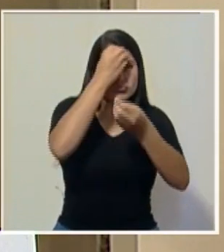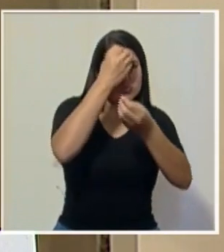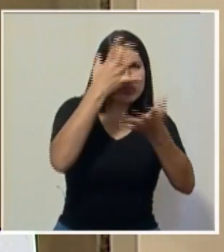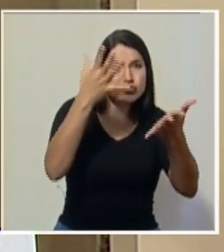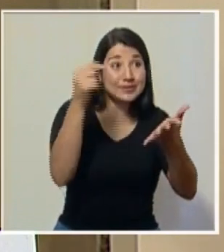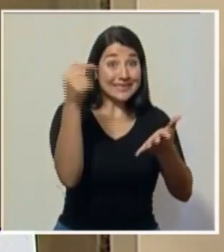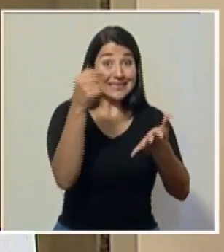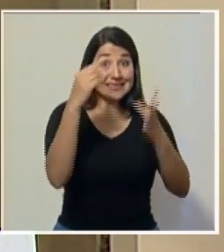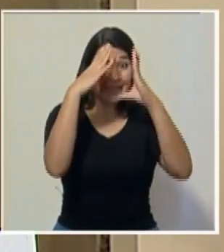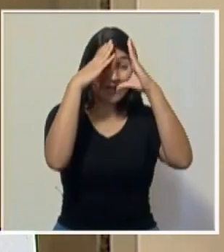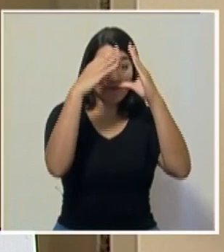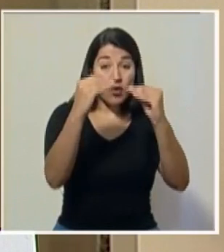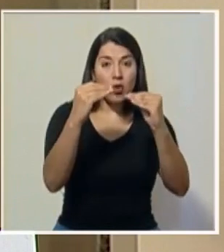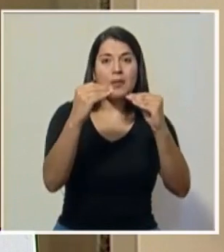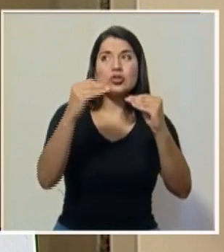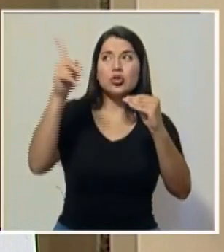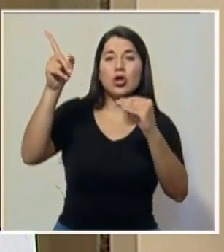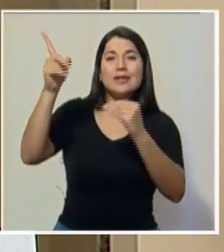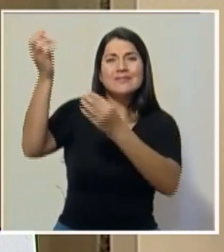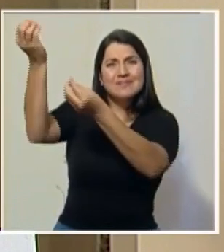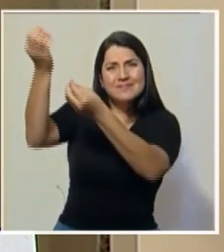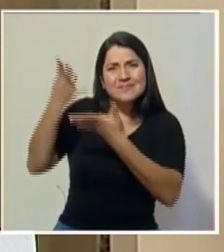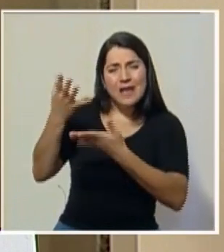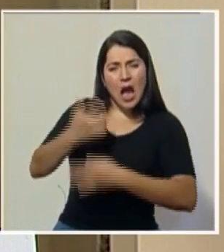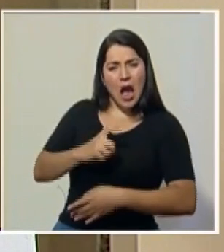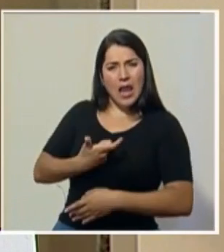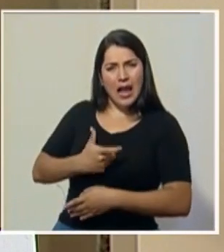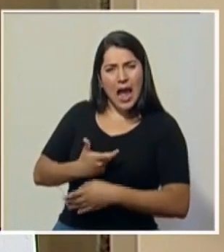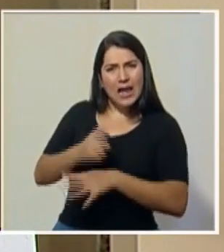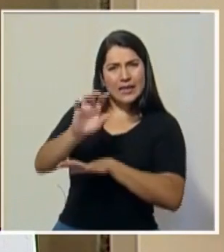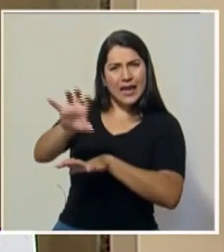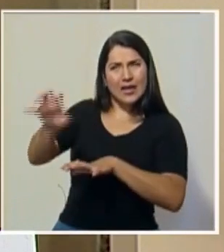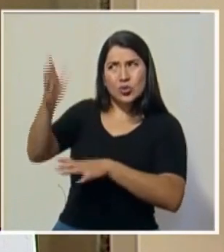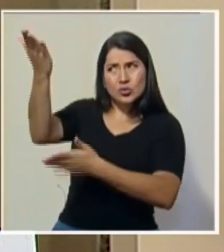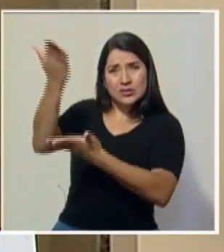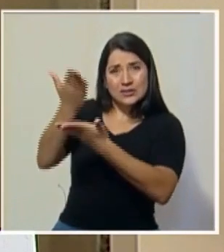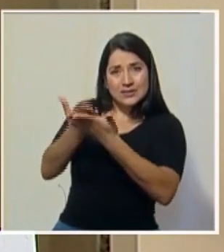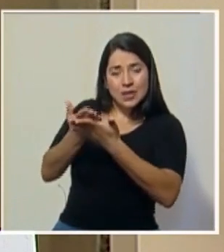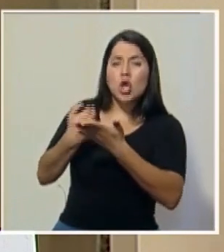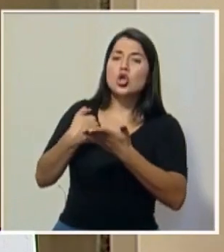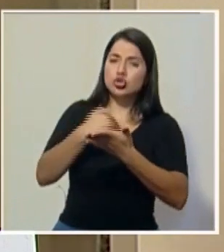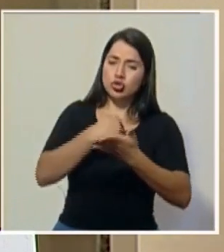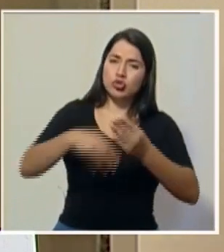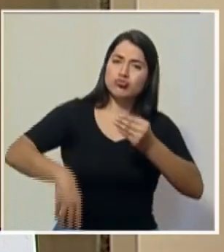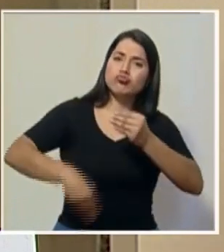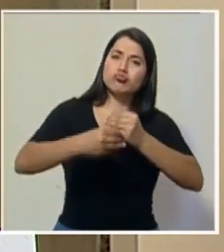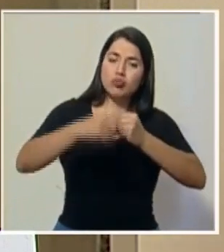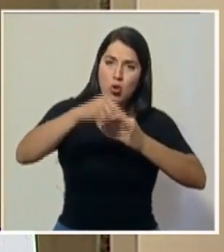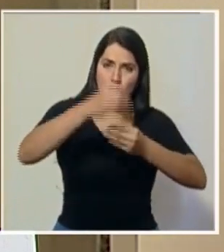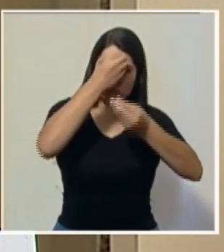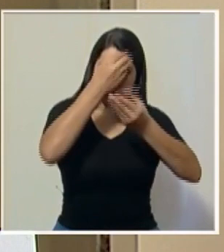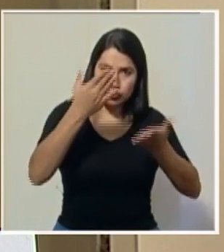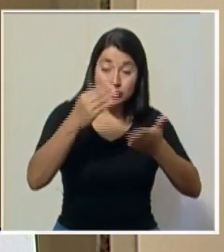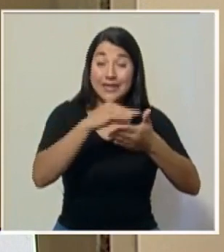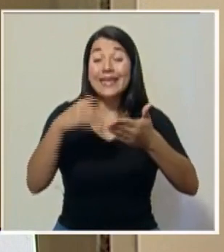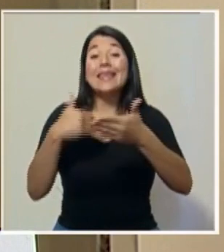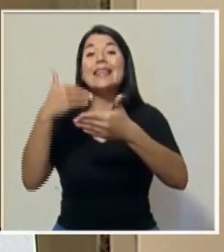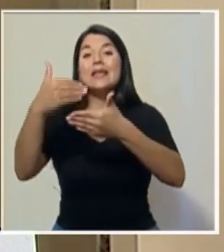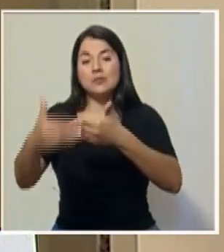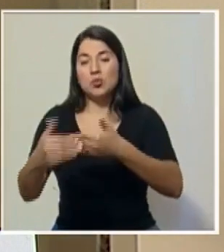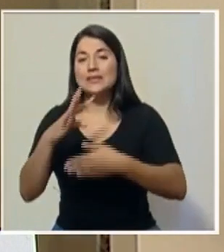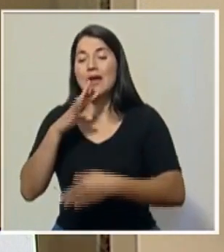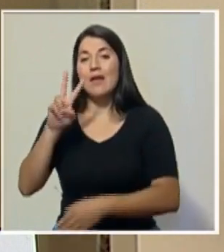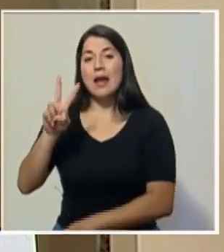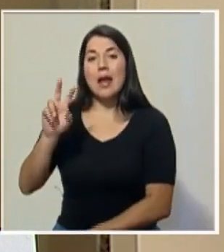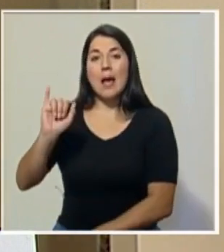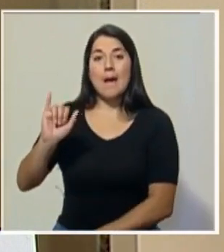diferentes sectores, tanto en la gestión municipal, como también se referirá doña Victoria en la